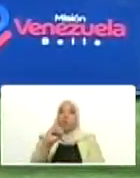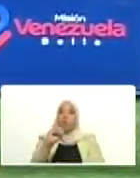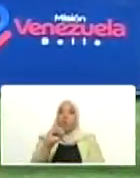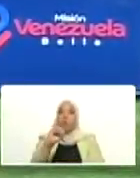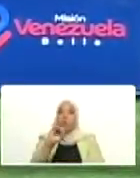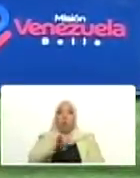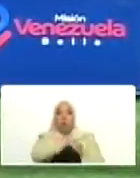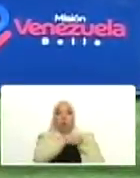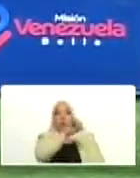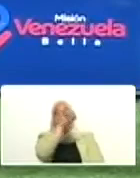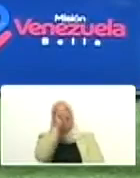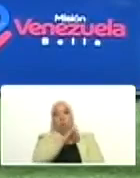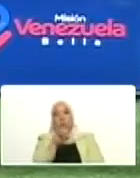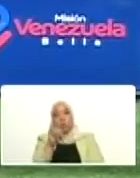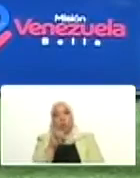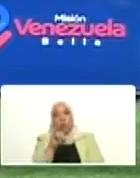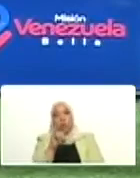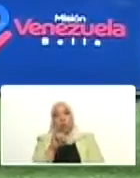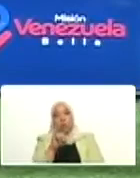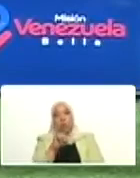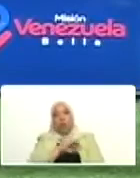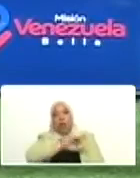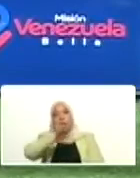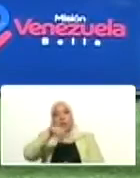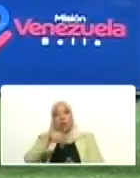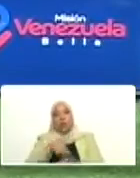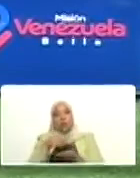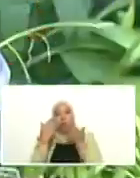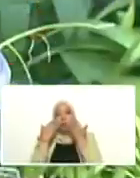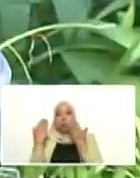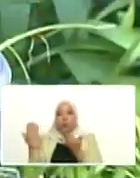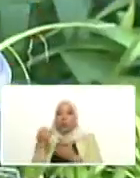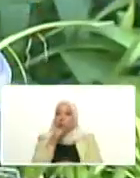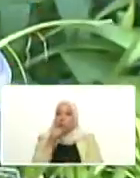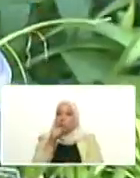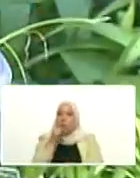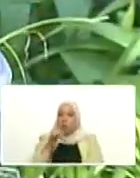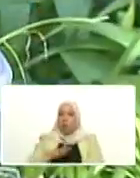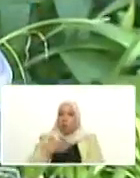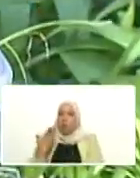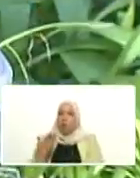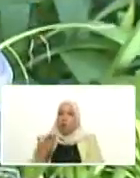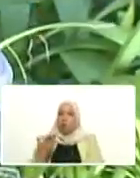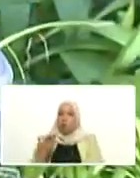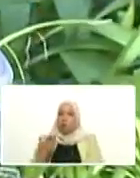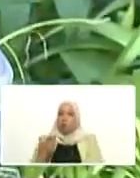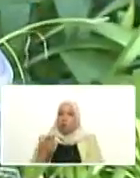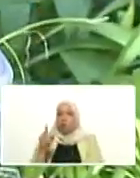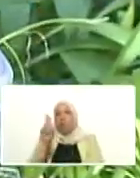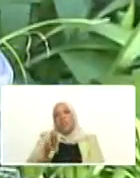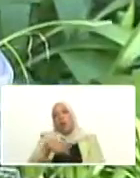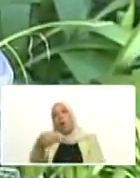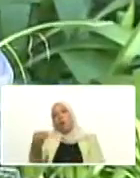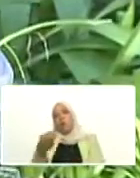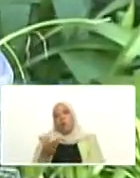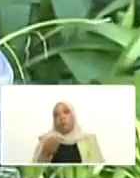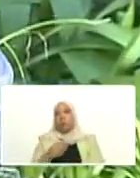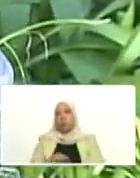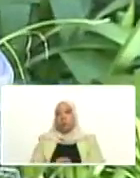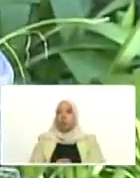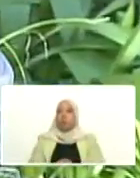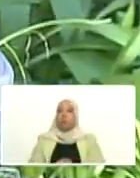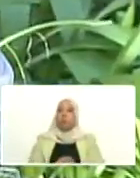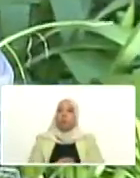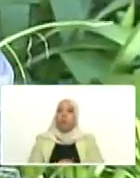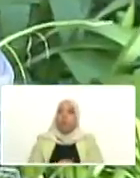Universidad del Sur, a las universidades autónomas nacionales. ¿Qué dices tú? ¿Es posible o no es posible? Sí, presidente. De hecho, usted